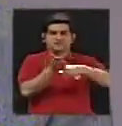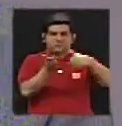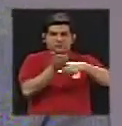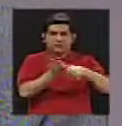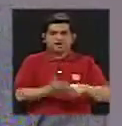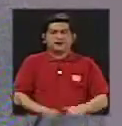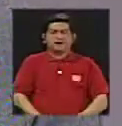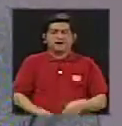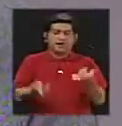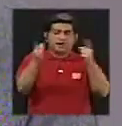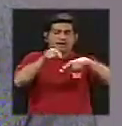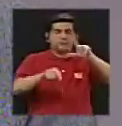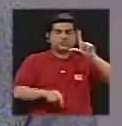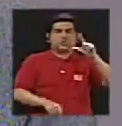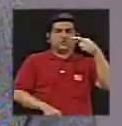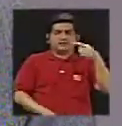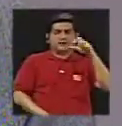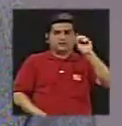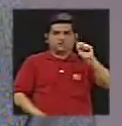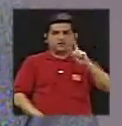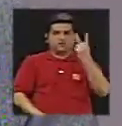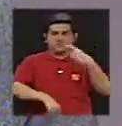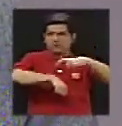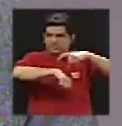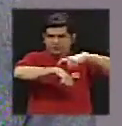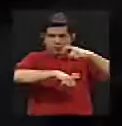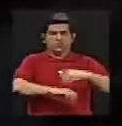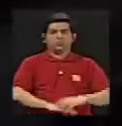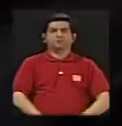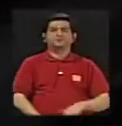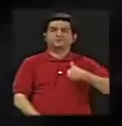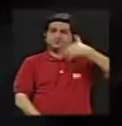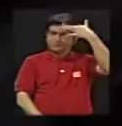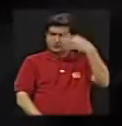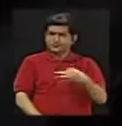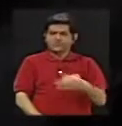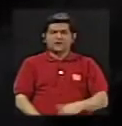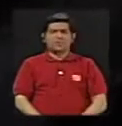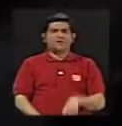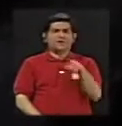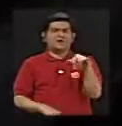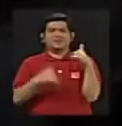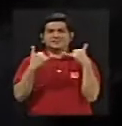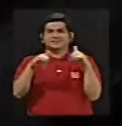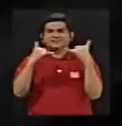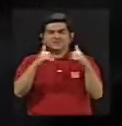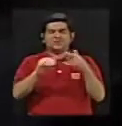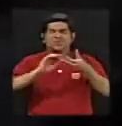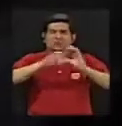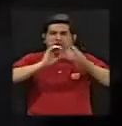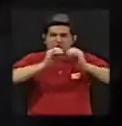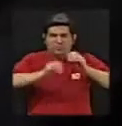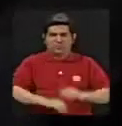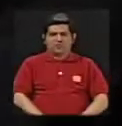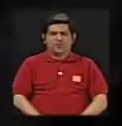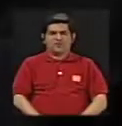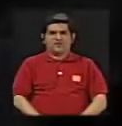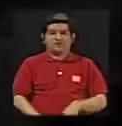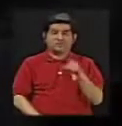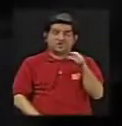por Luis Guillermo en la segunda ronda. Entonces yo creo que es un juego también de números que deben haber